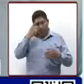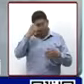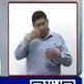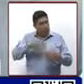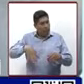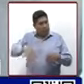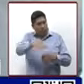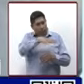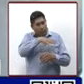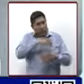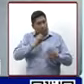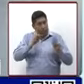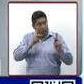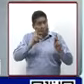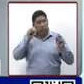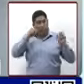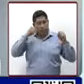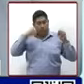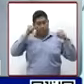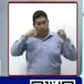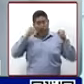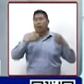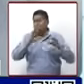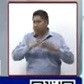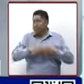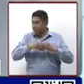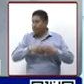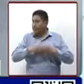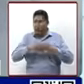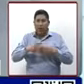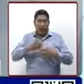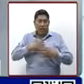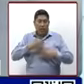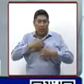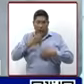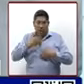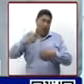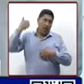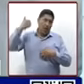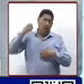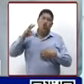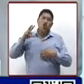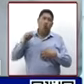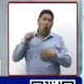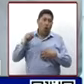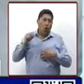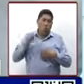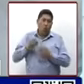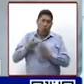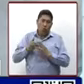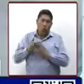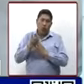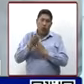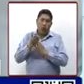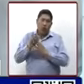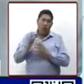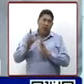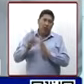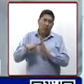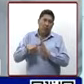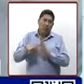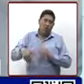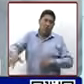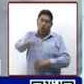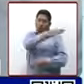coincidido en que los amparos constitucionales no son el recurso idóneo para suspender un proceso